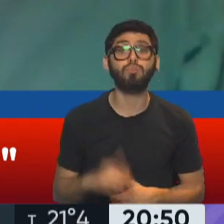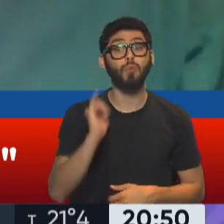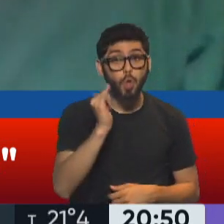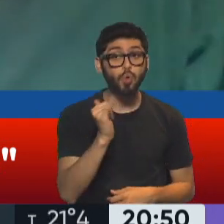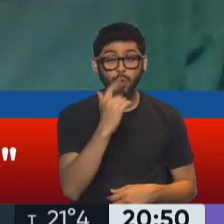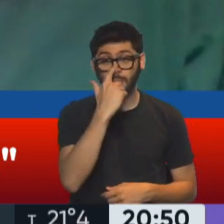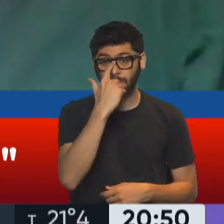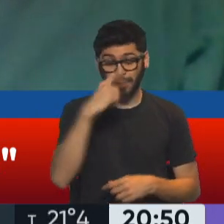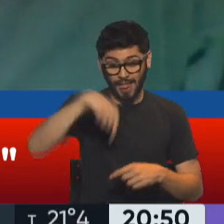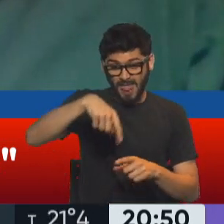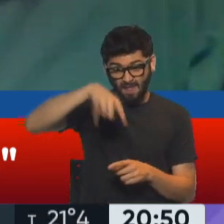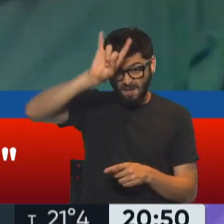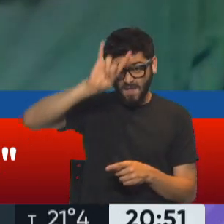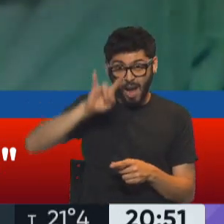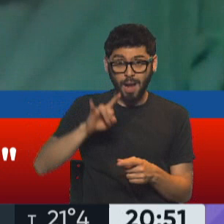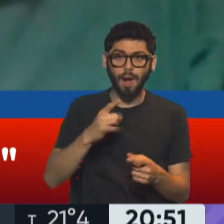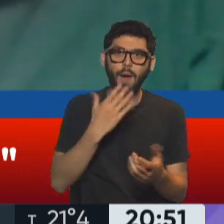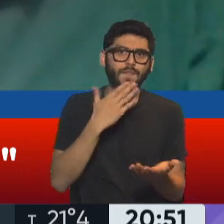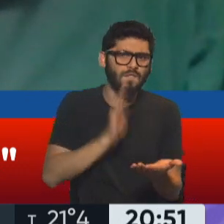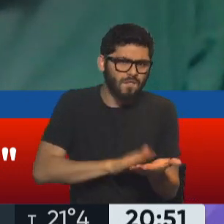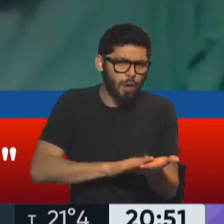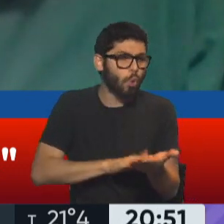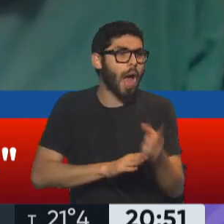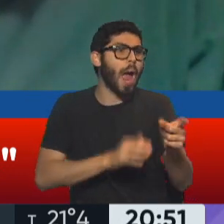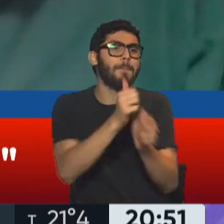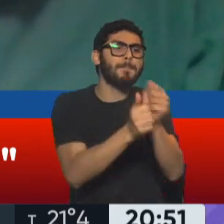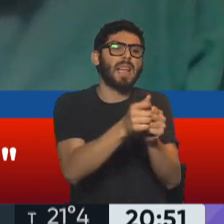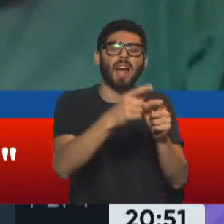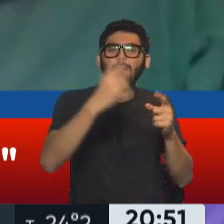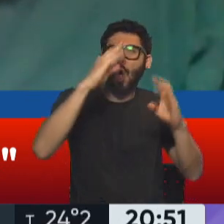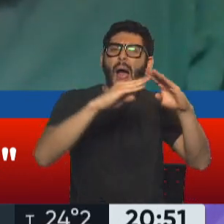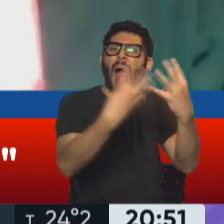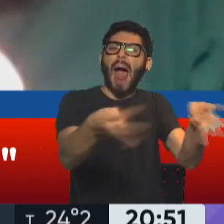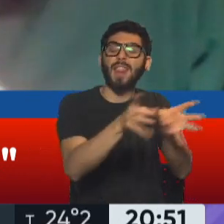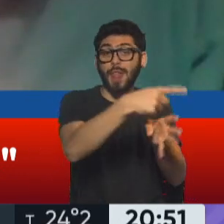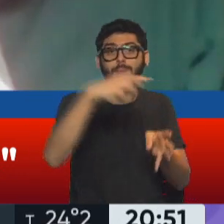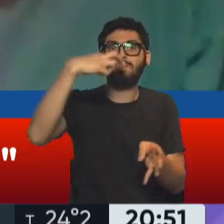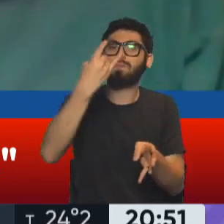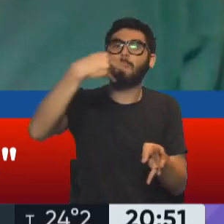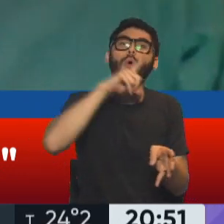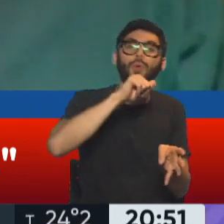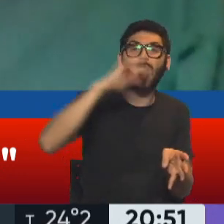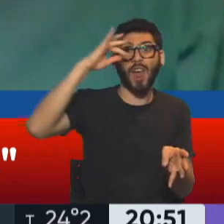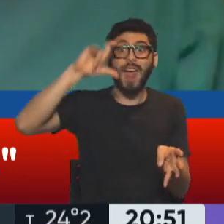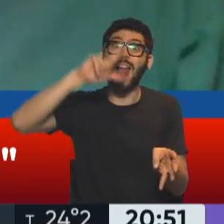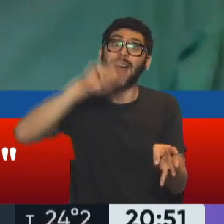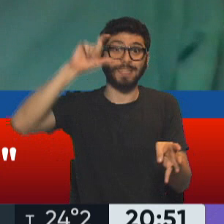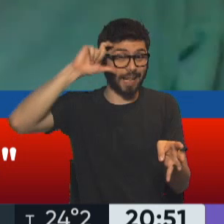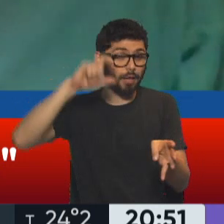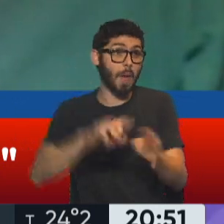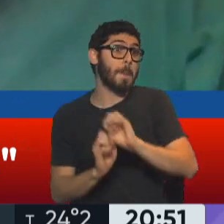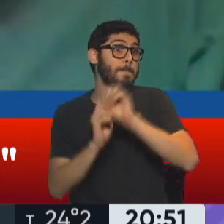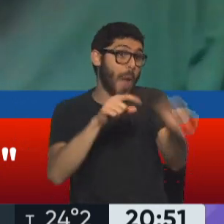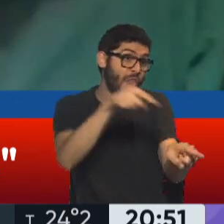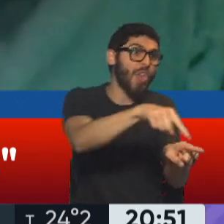Sí, de acá le facturaron a una empresa que estaba en un country en Punta del Este, y del country en Punta del Este lo mandaban a